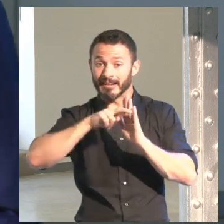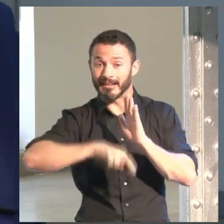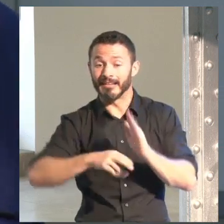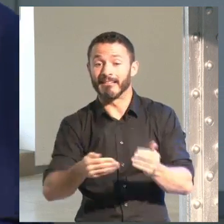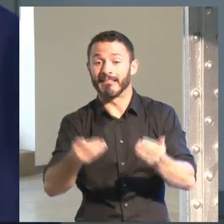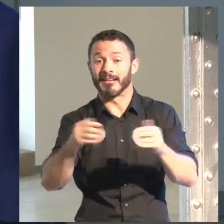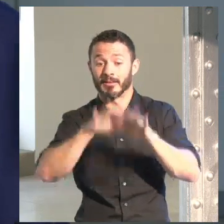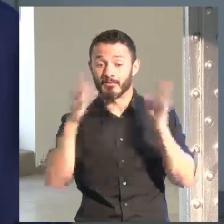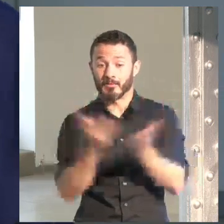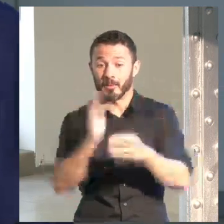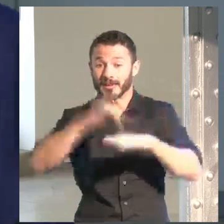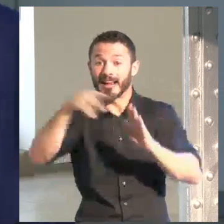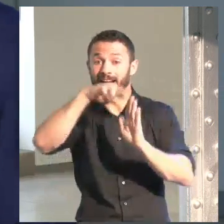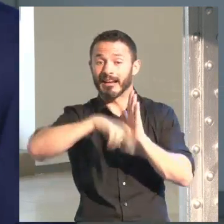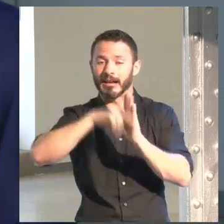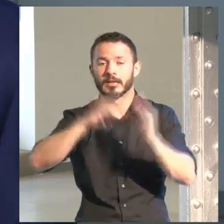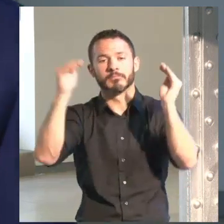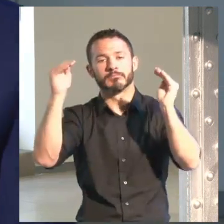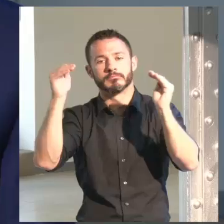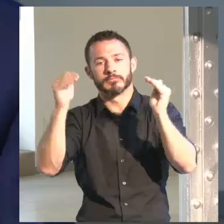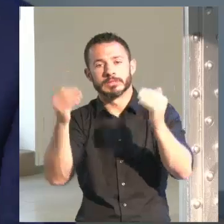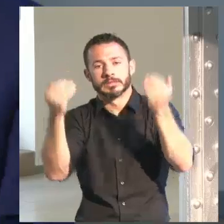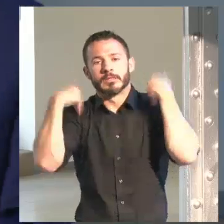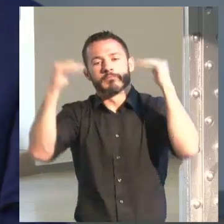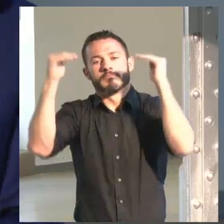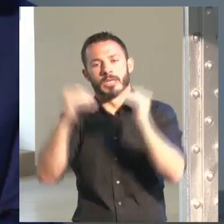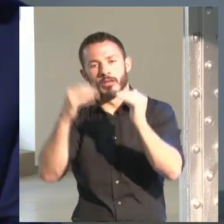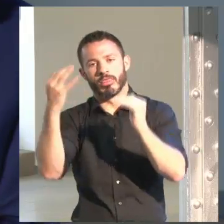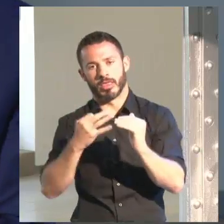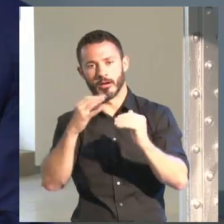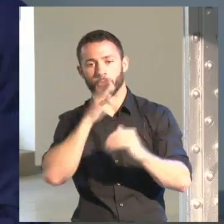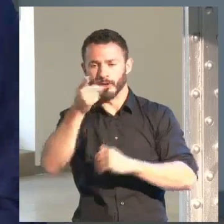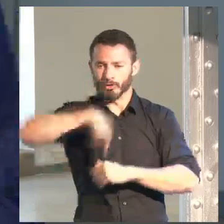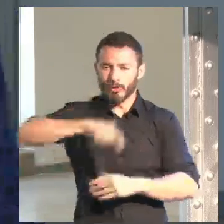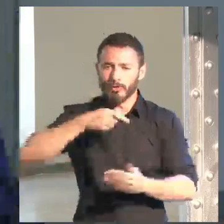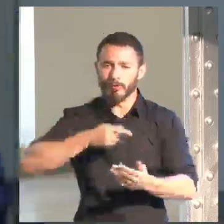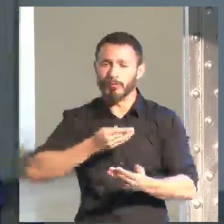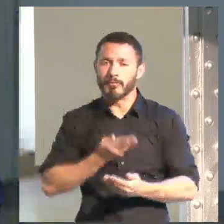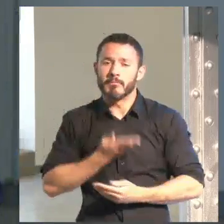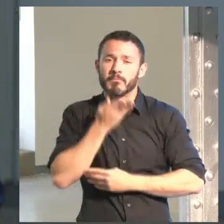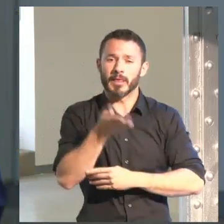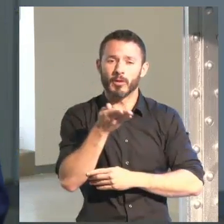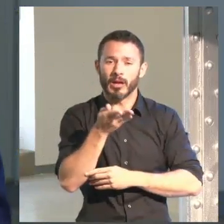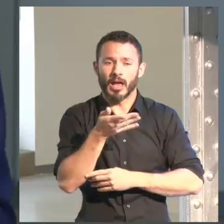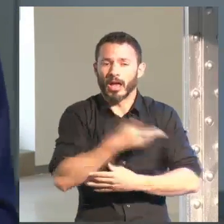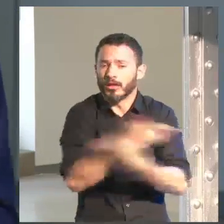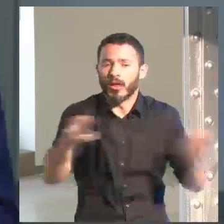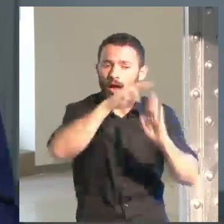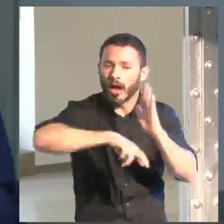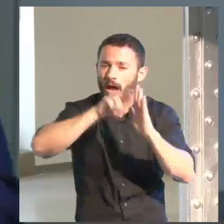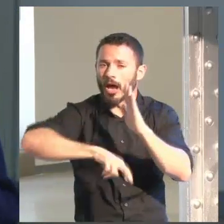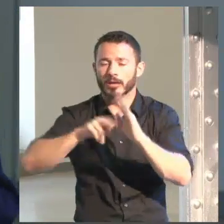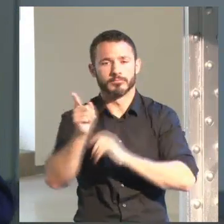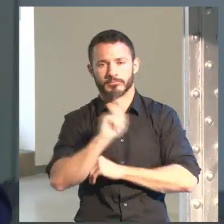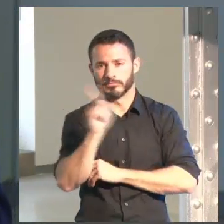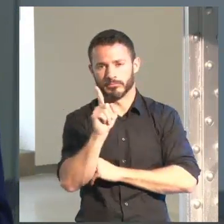el mundo digital, porque lo que nosotros ni estamos pidiendo ni estamos queriendo es que regulen a los demás. Lo que